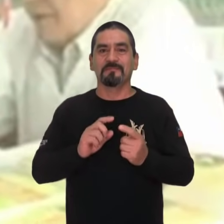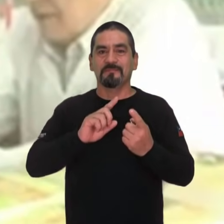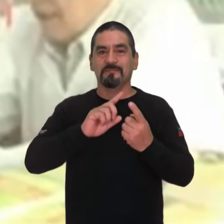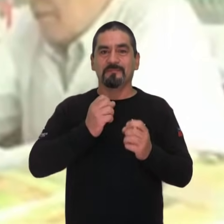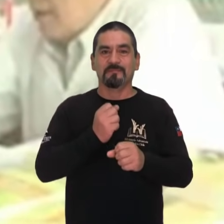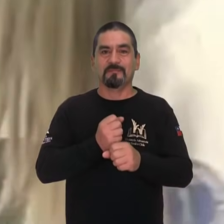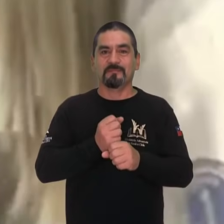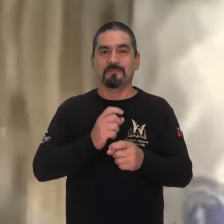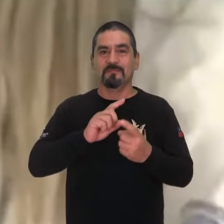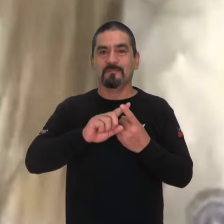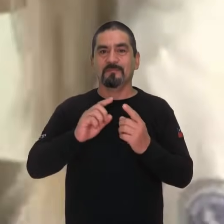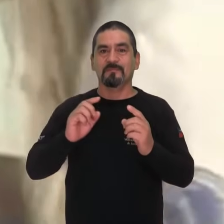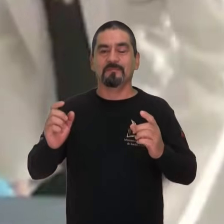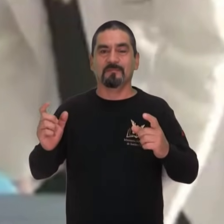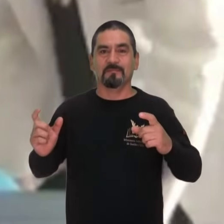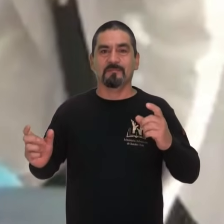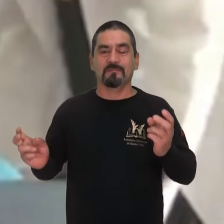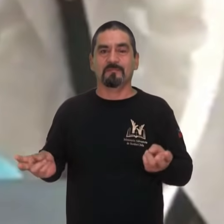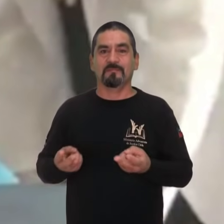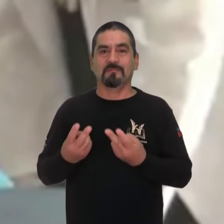personas.